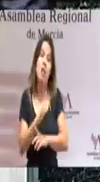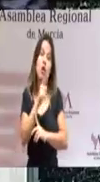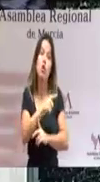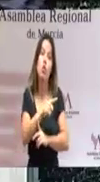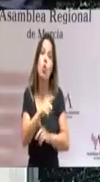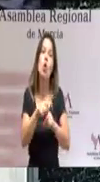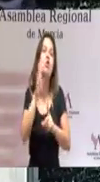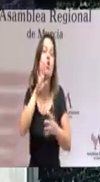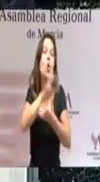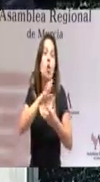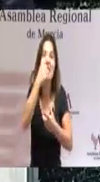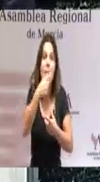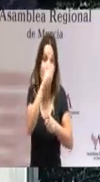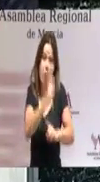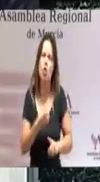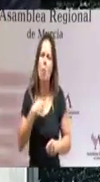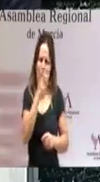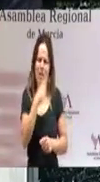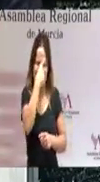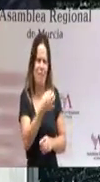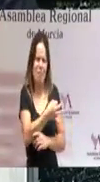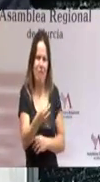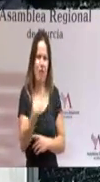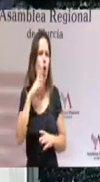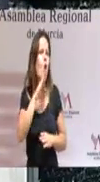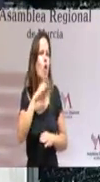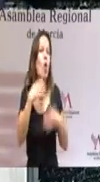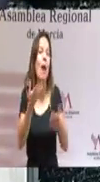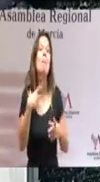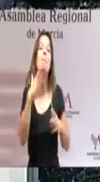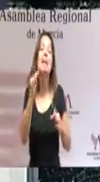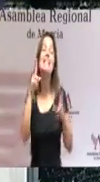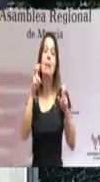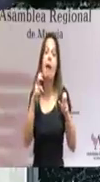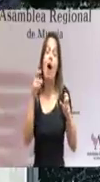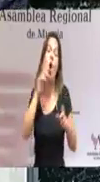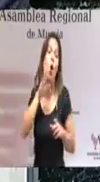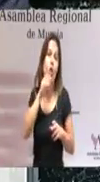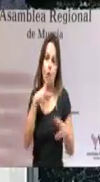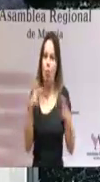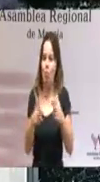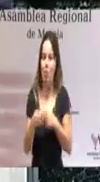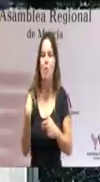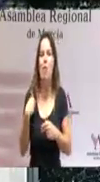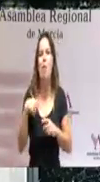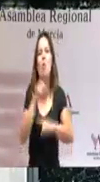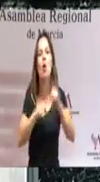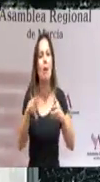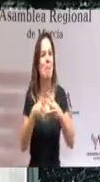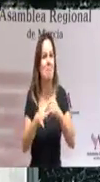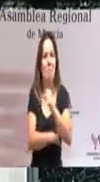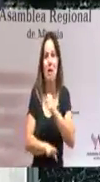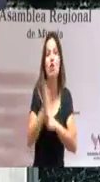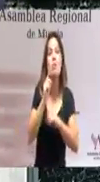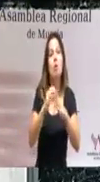lo que es la corrupción. Yo creo que usted sabe muy bien lo que es la corrupción. De hecho, evita hablar de la corrupción y de ese problema estructural que tiene no solamente la